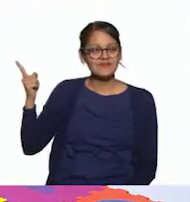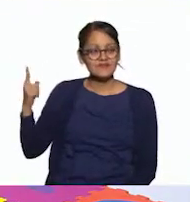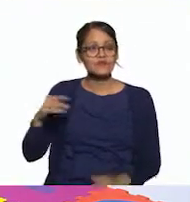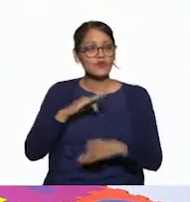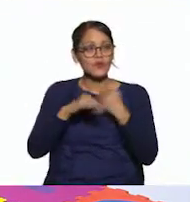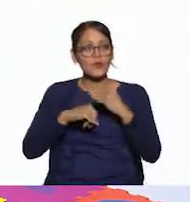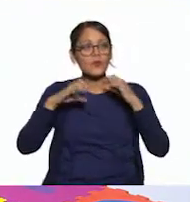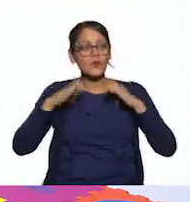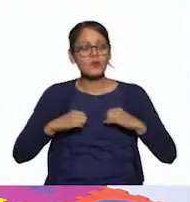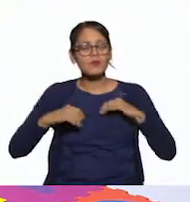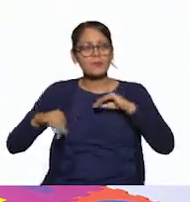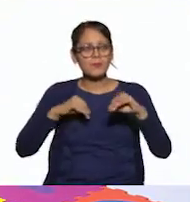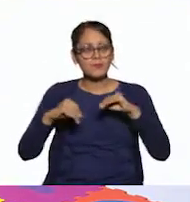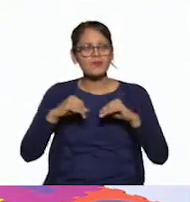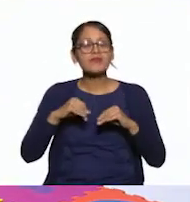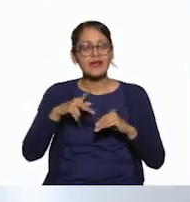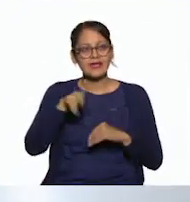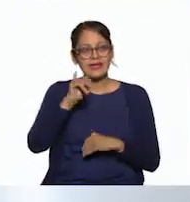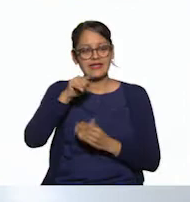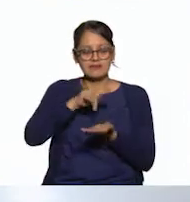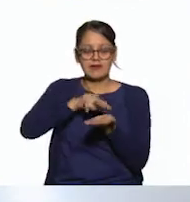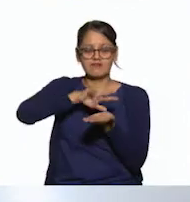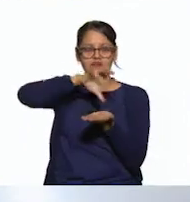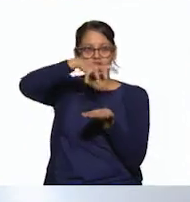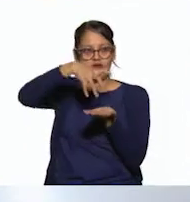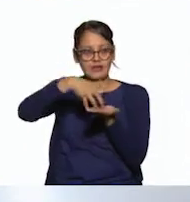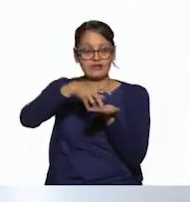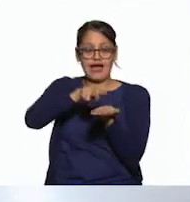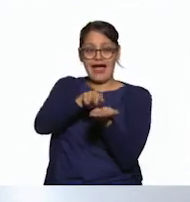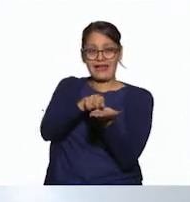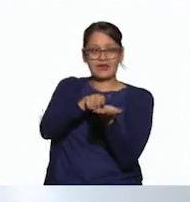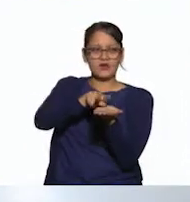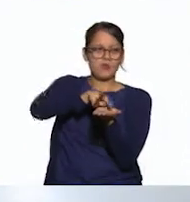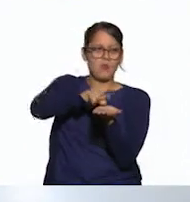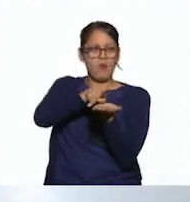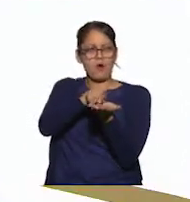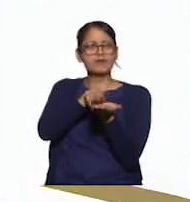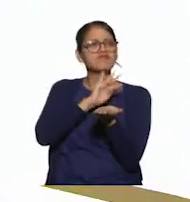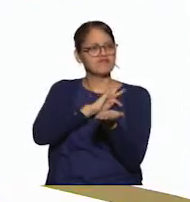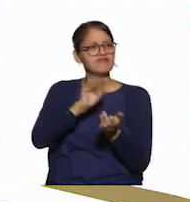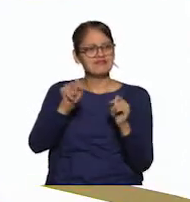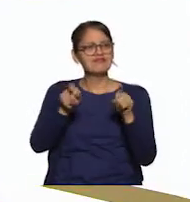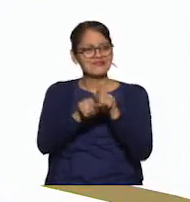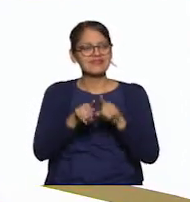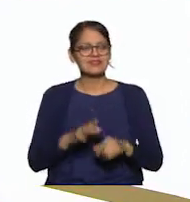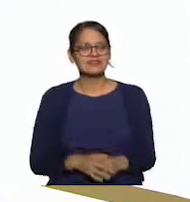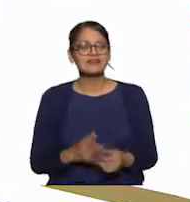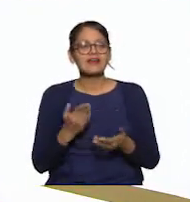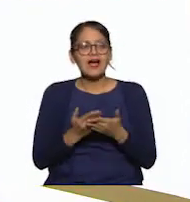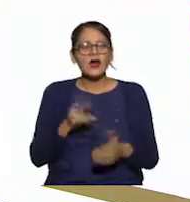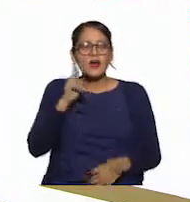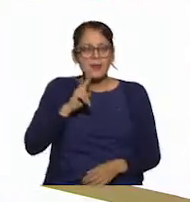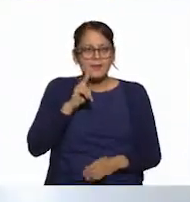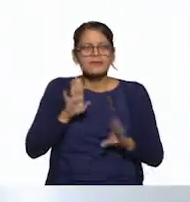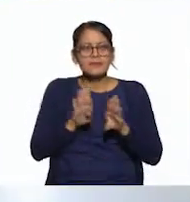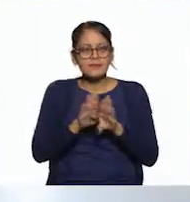movimiento que puede hacer ahí abarca su kinesfera. Exactamente. Muy bien, lo estoy entendiendo muy bien. ¿Qué te parece si exploramos un